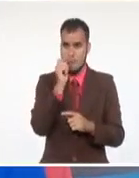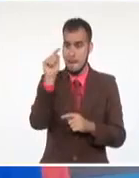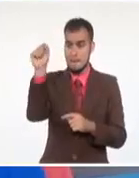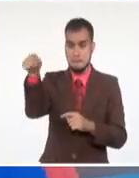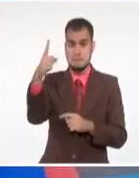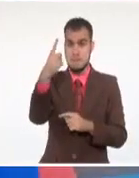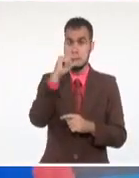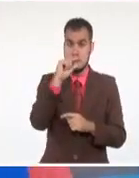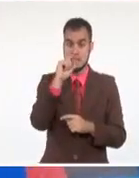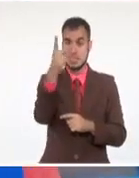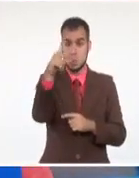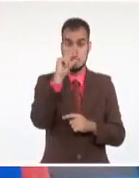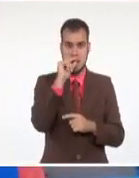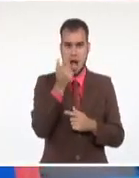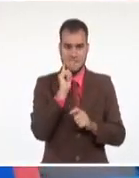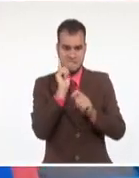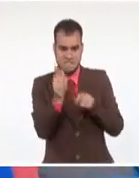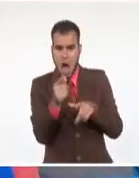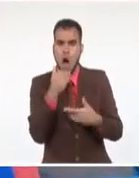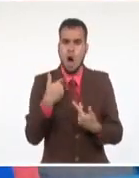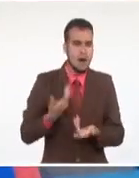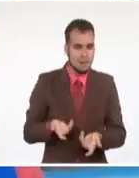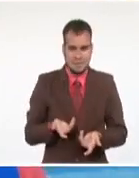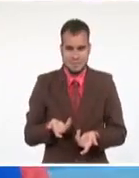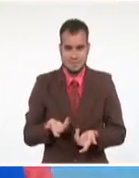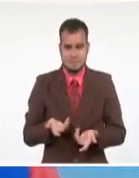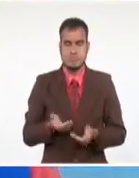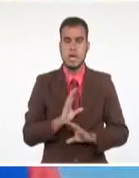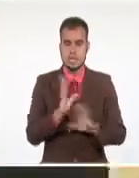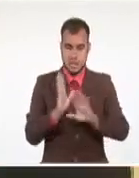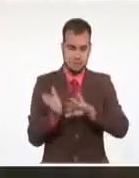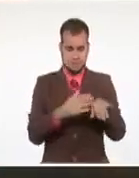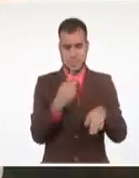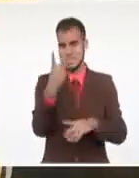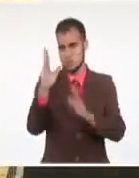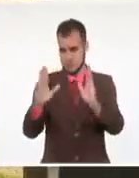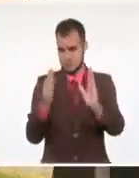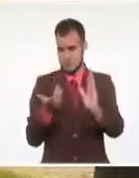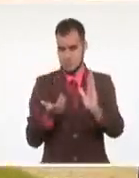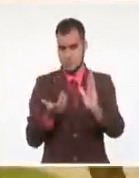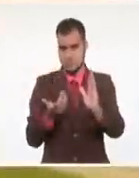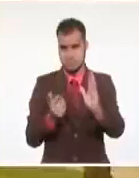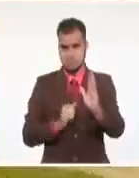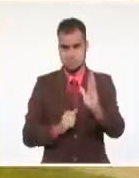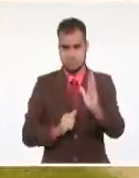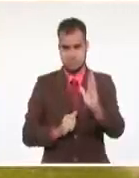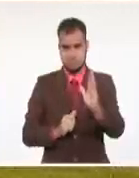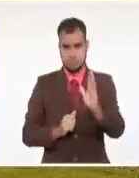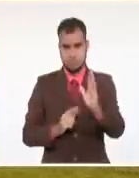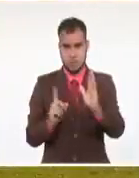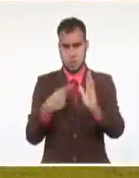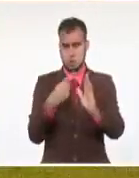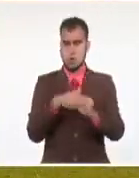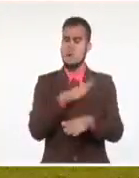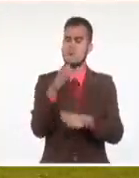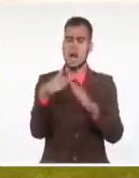segunda. En una segunda etapa, después que fuimos por primera vez de pase a la casa, regresamos y